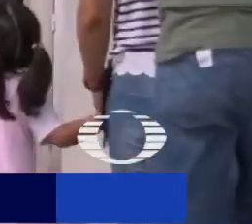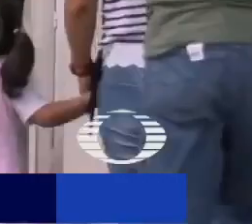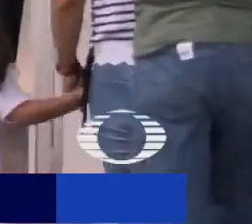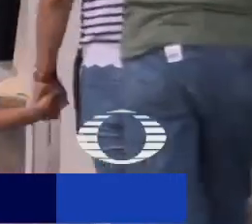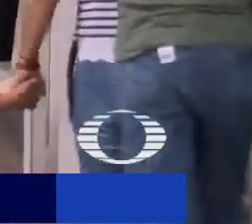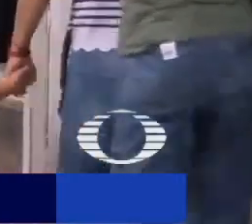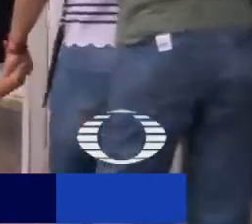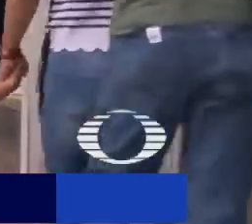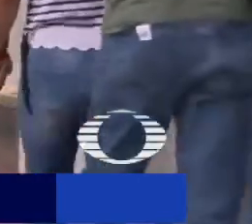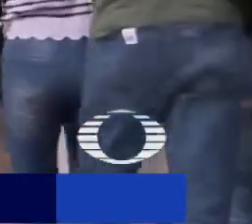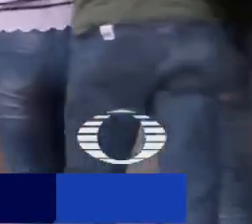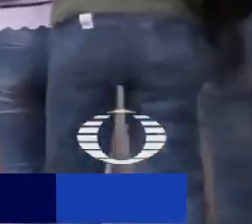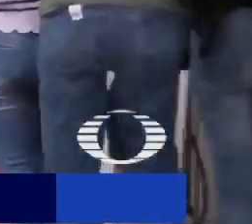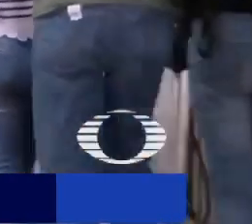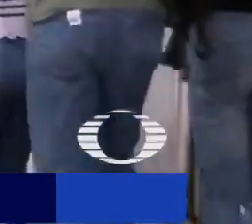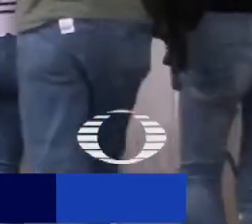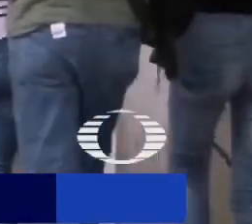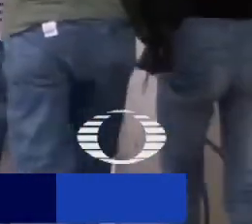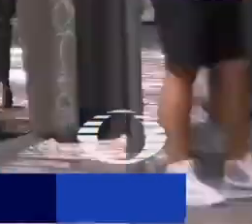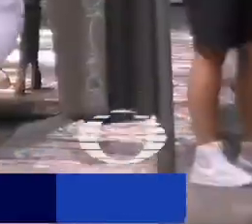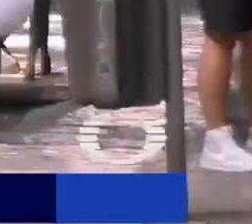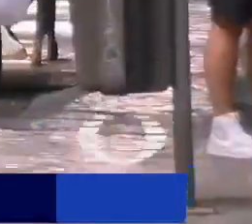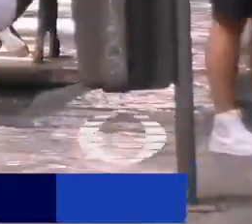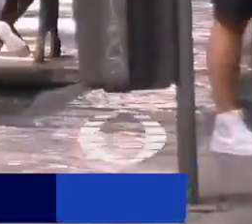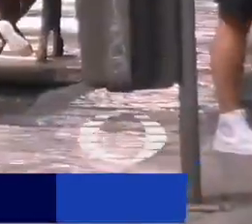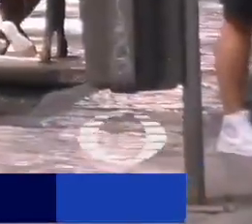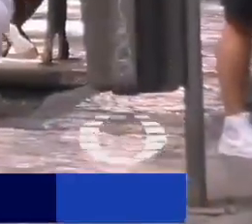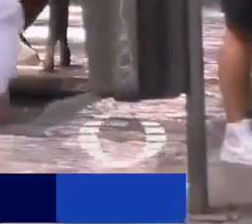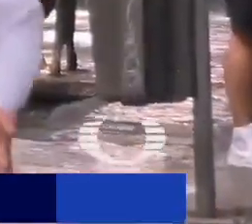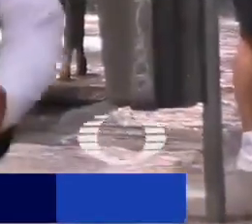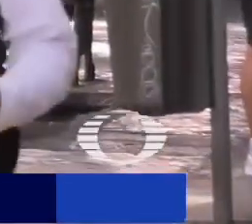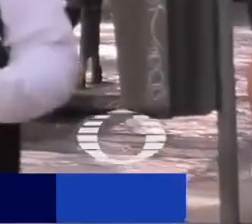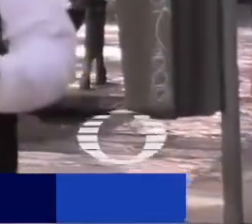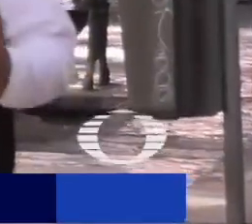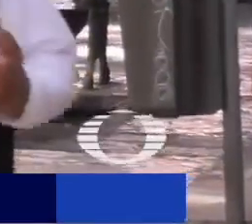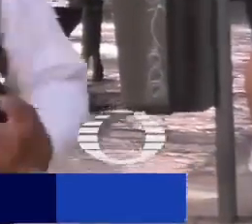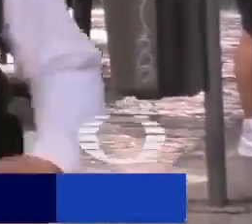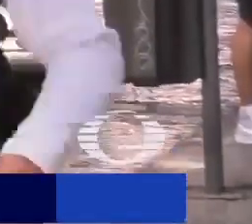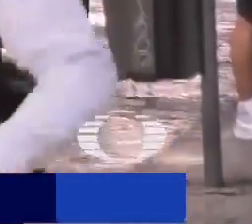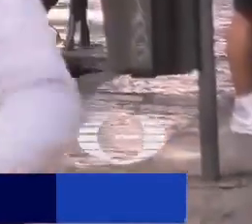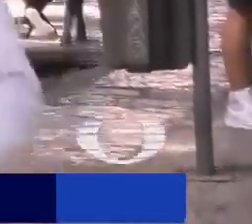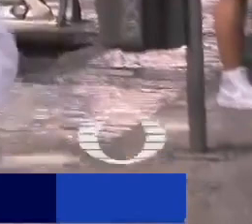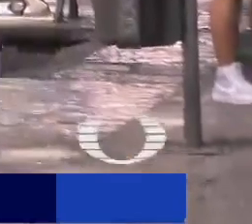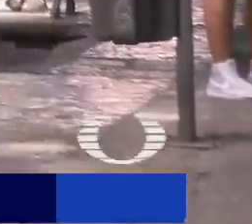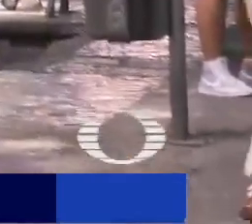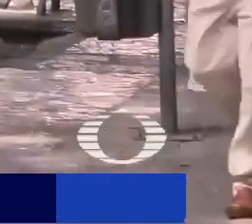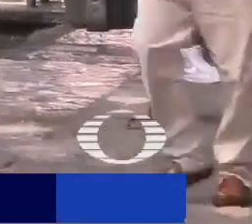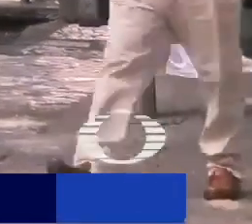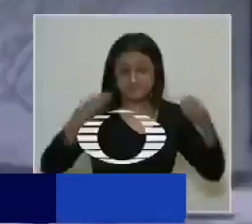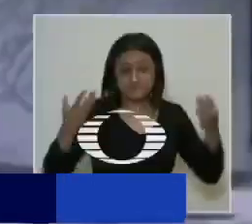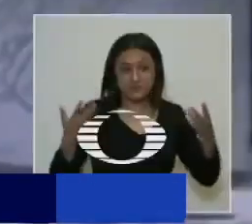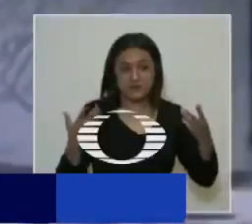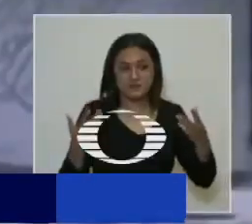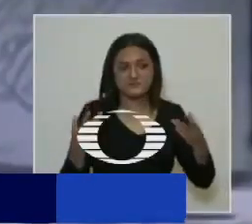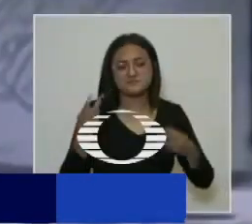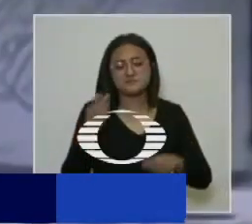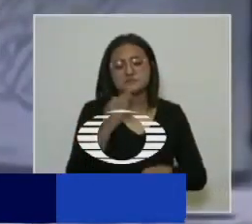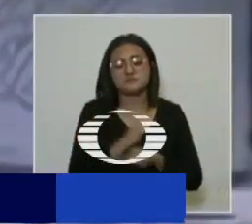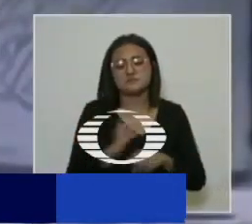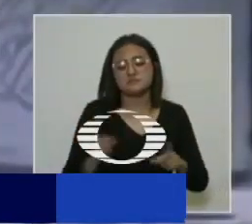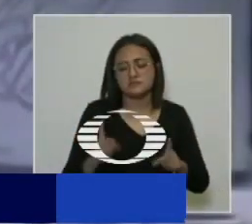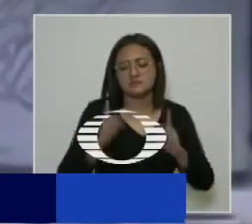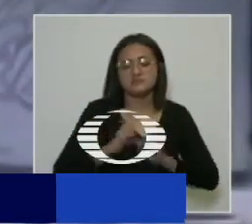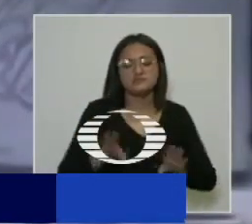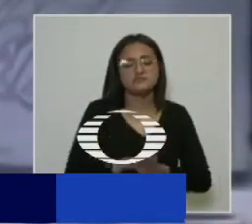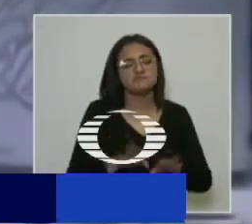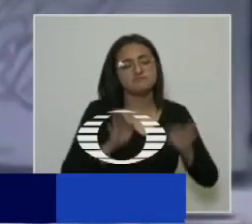eso no significa que deban relajarse al contrario es importante seguir con las medidas sanitarias esto nos da la